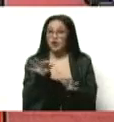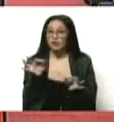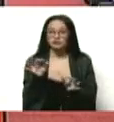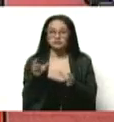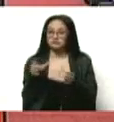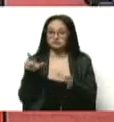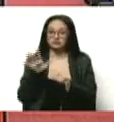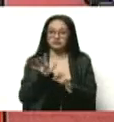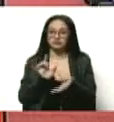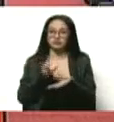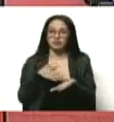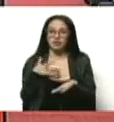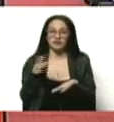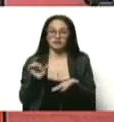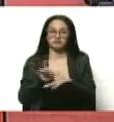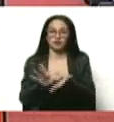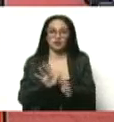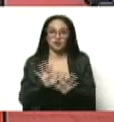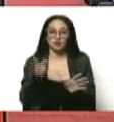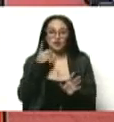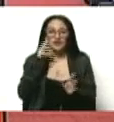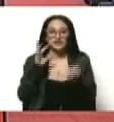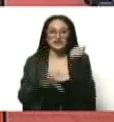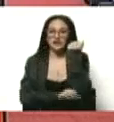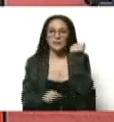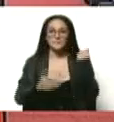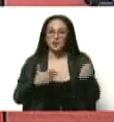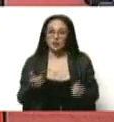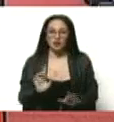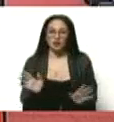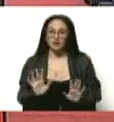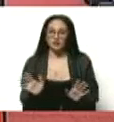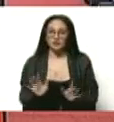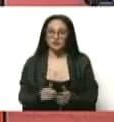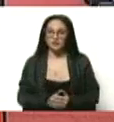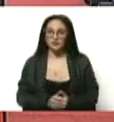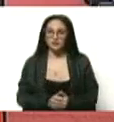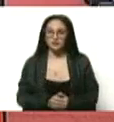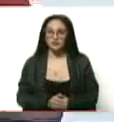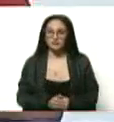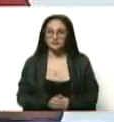partido. No queremos tramposos aquí, de ningún tipo.